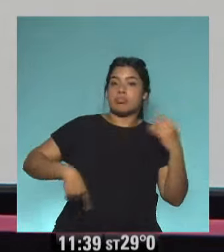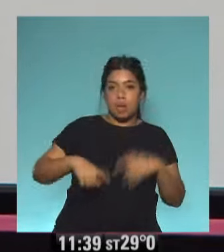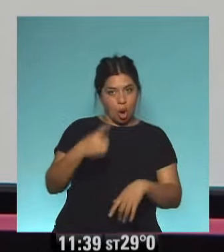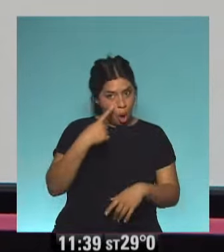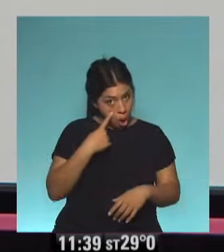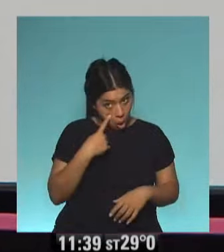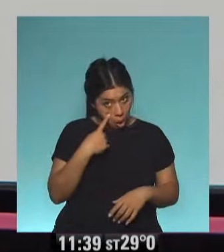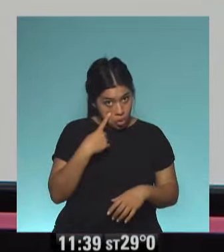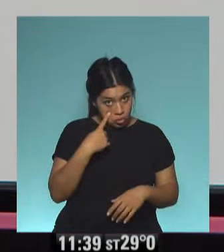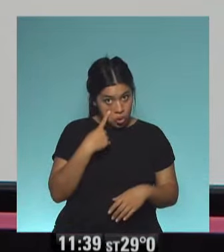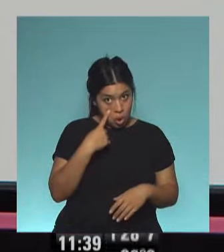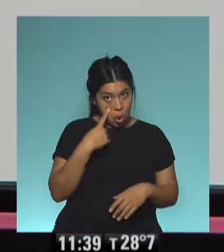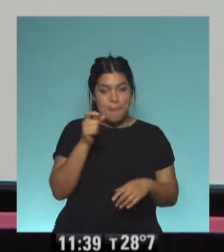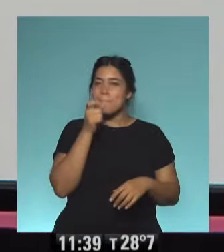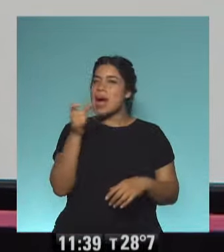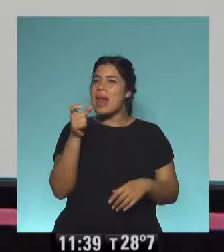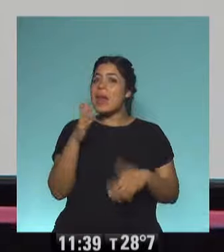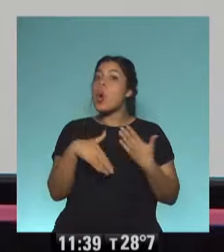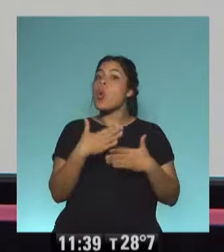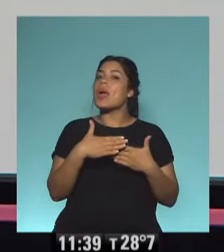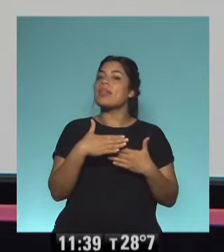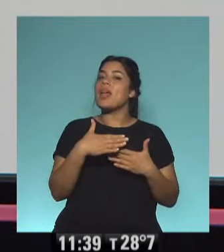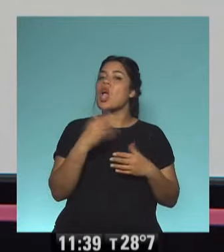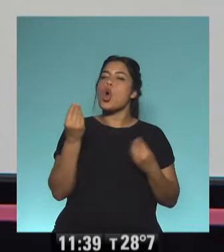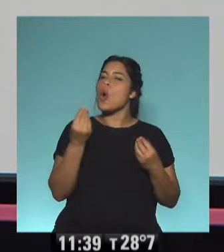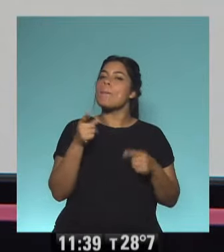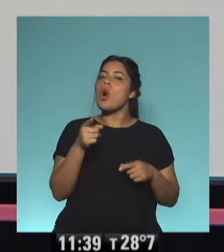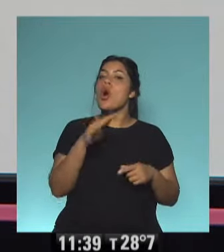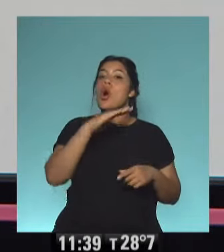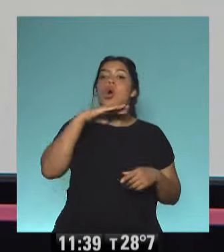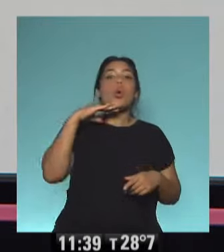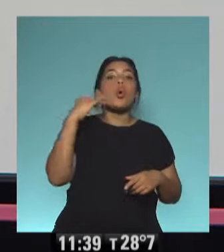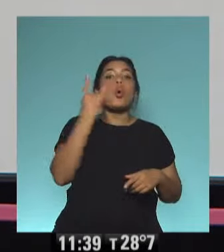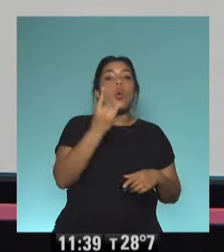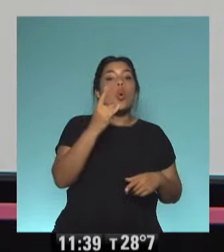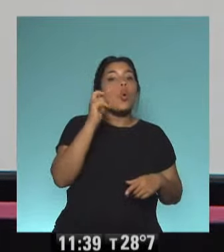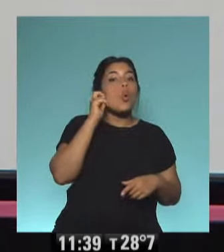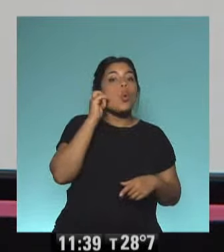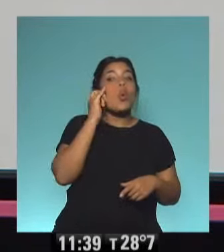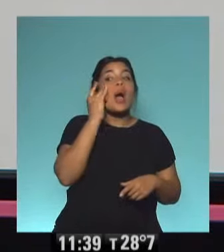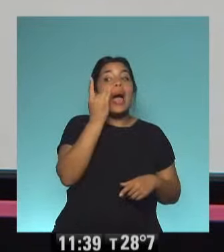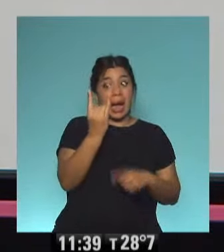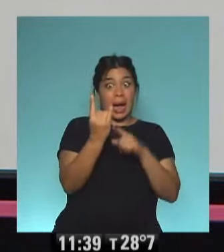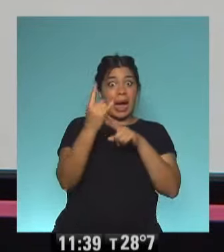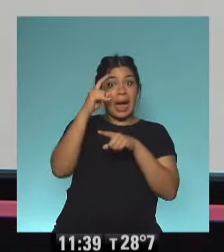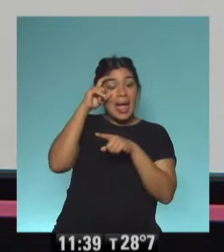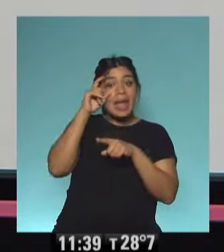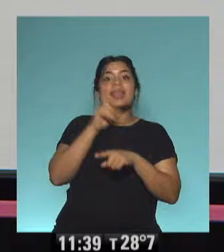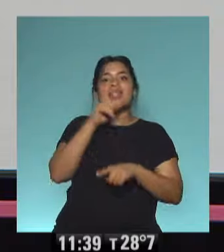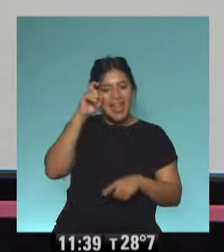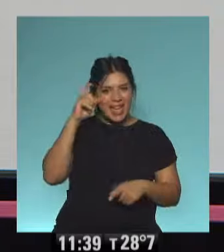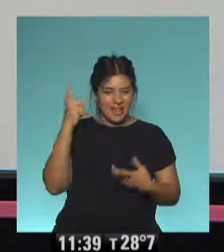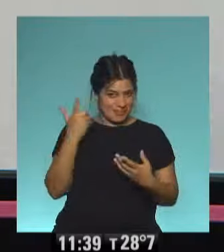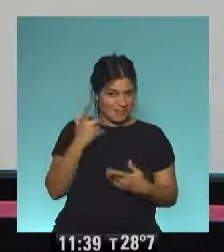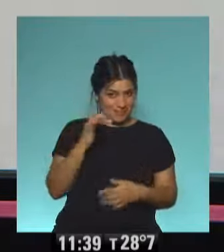la palabra juguete, que tiene esta regla de acá con la G, la U y la E para que suene G. Bueno, todos estos juguetes de madera,